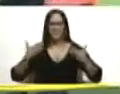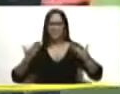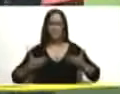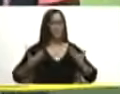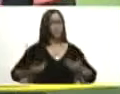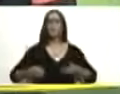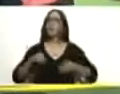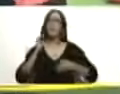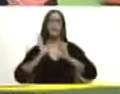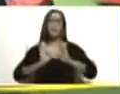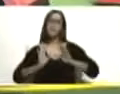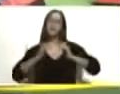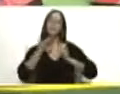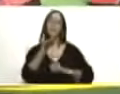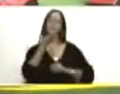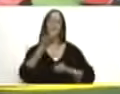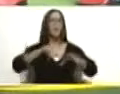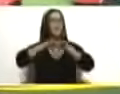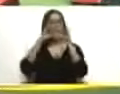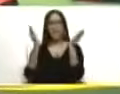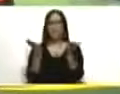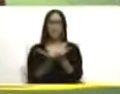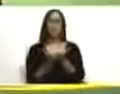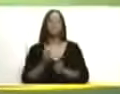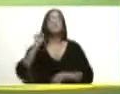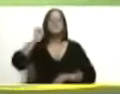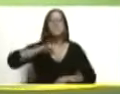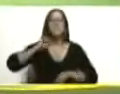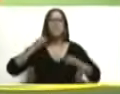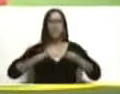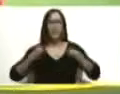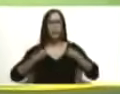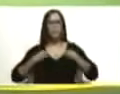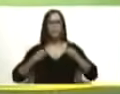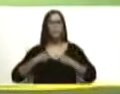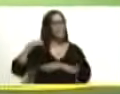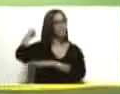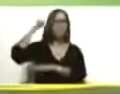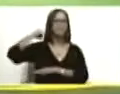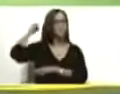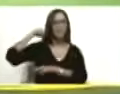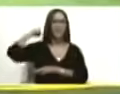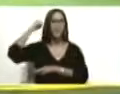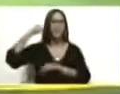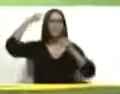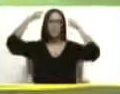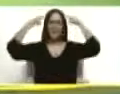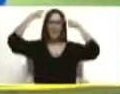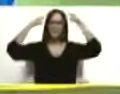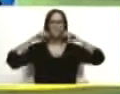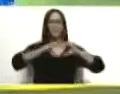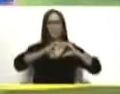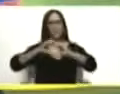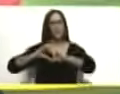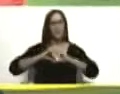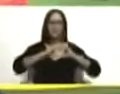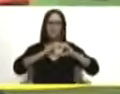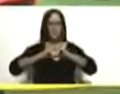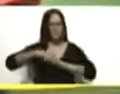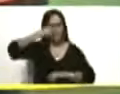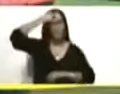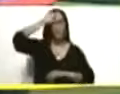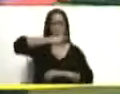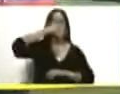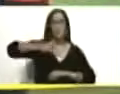alegría. No ponga freno, grita al mundo entero. Si viviremos y venceremos. Sabes,